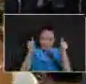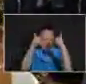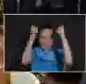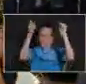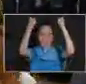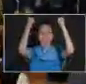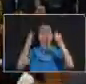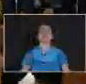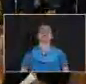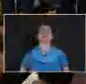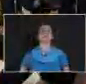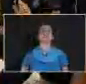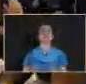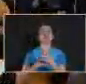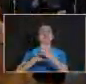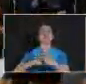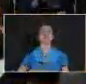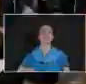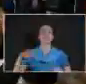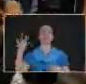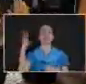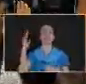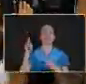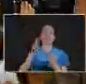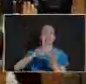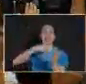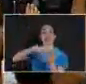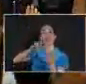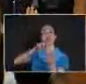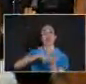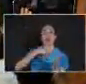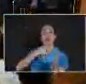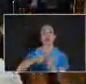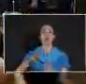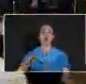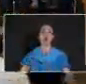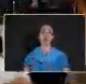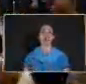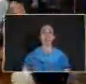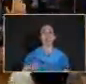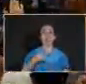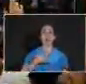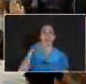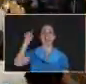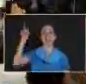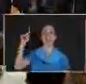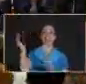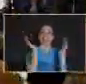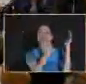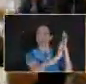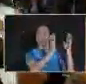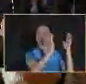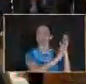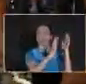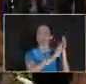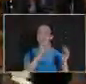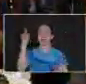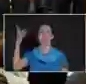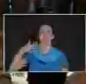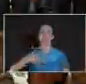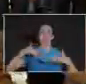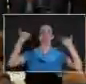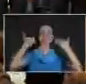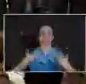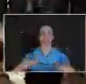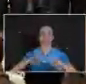celebraré con palmas y panderos. Estamos alegres porque nos salvó y nos ha dado. Él